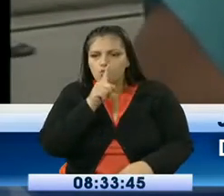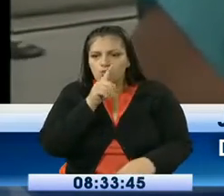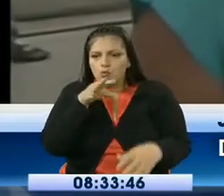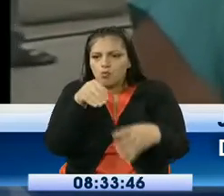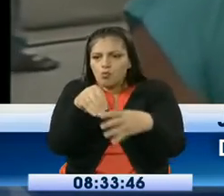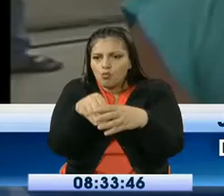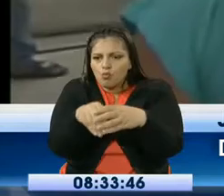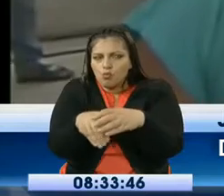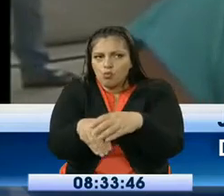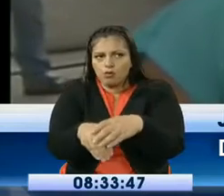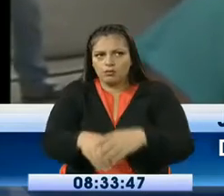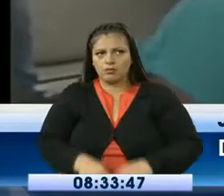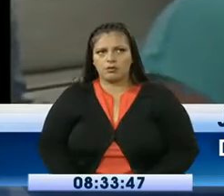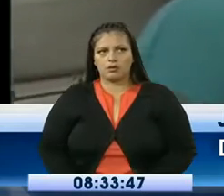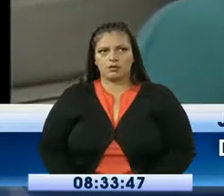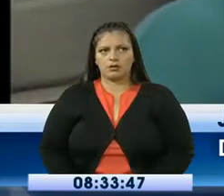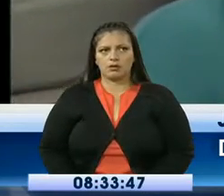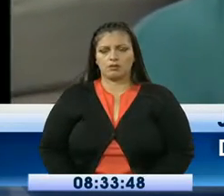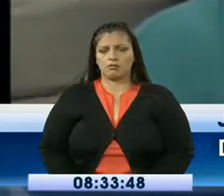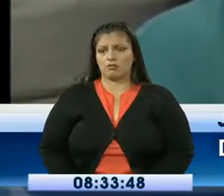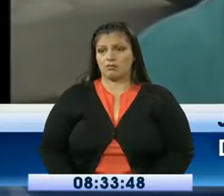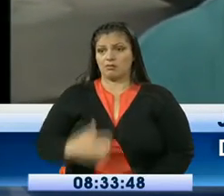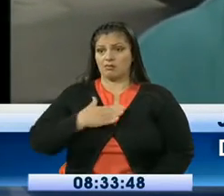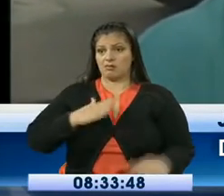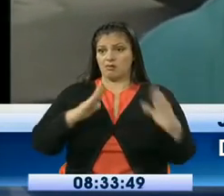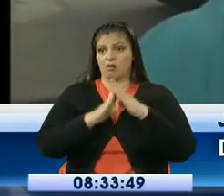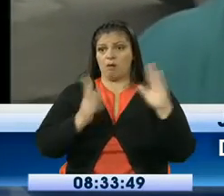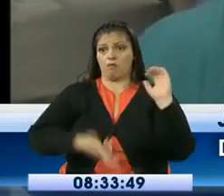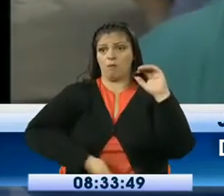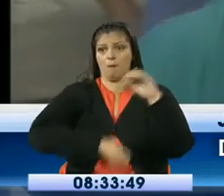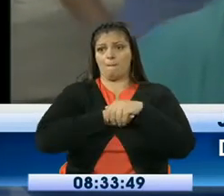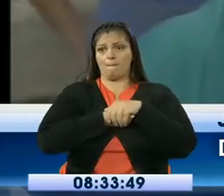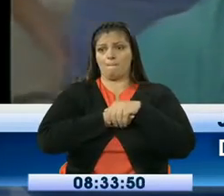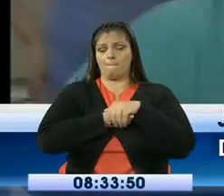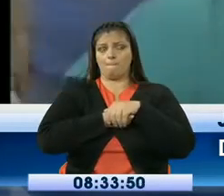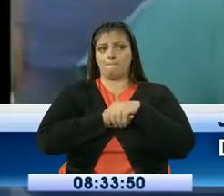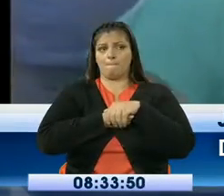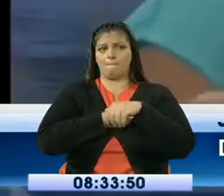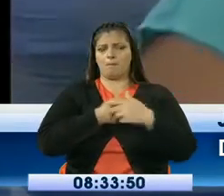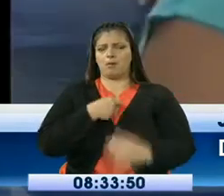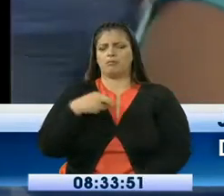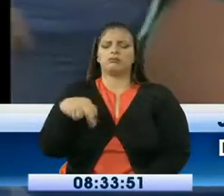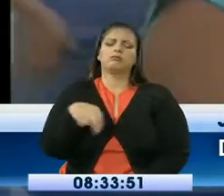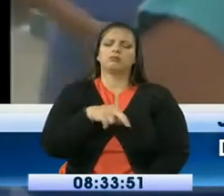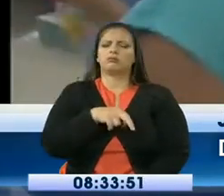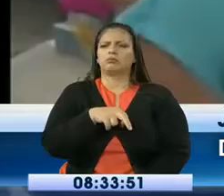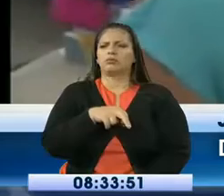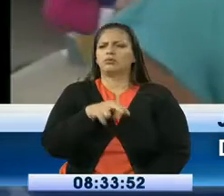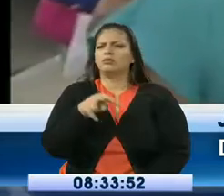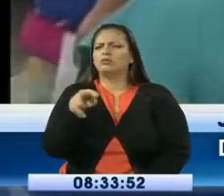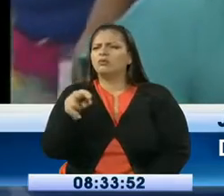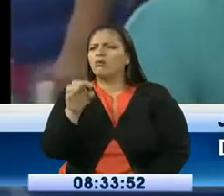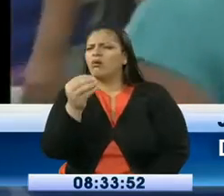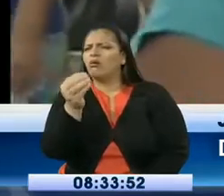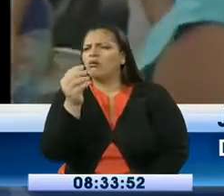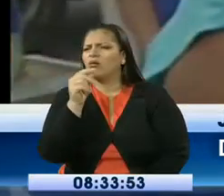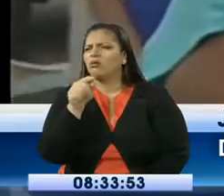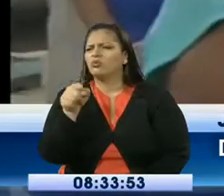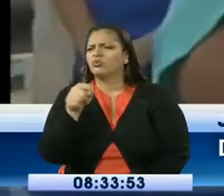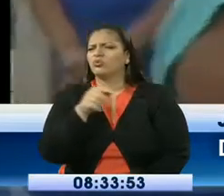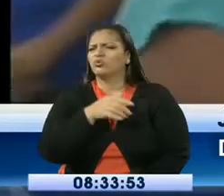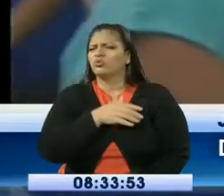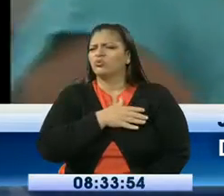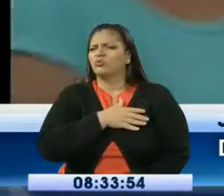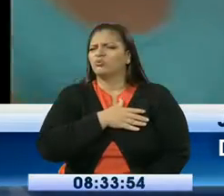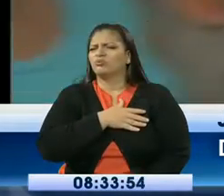esta cosa, me he quedado encerrada en mi casa porque me da como vergüenza, pena, no sé, verlos como ellos andan. Y yo mejor lo que prefiero